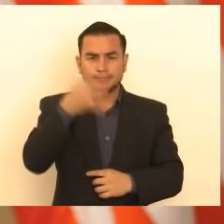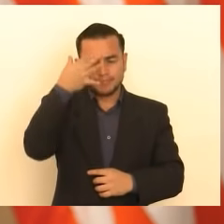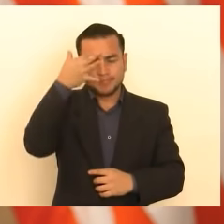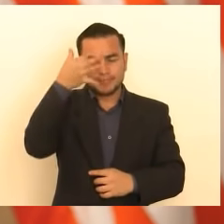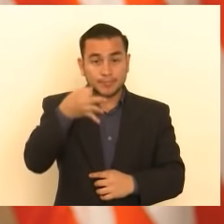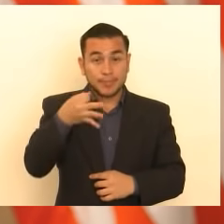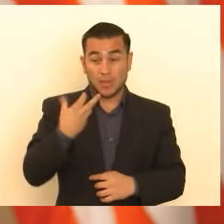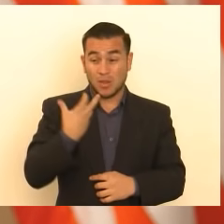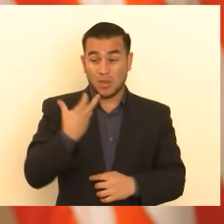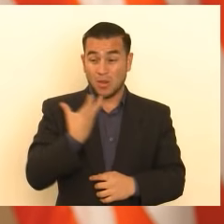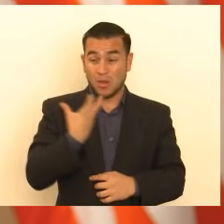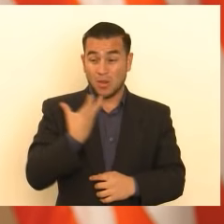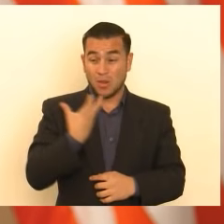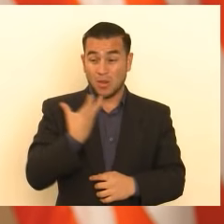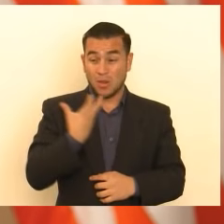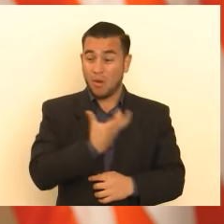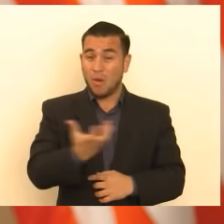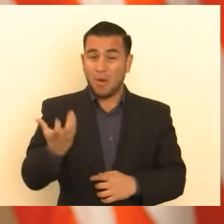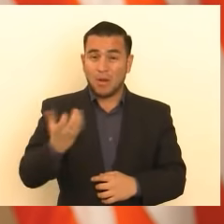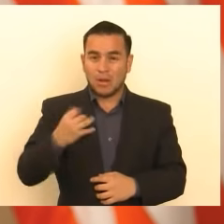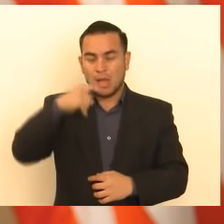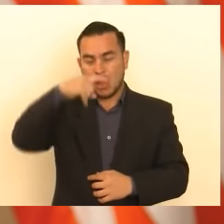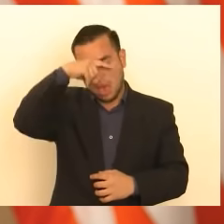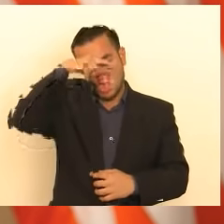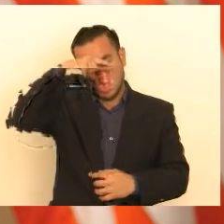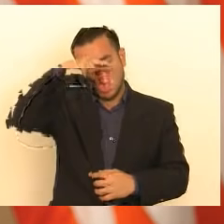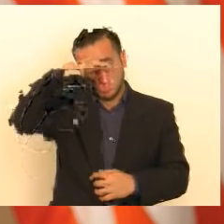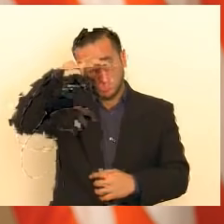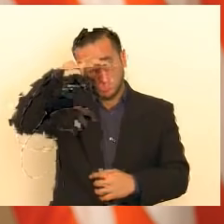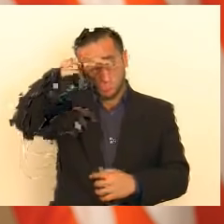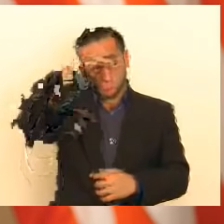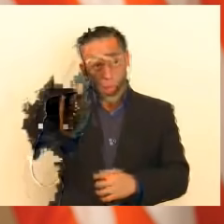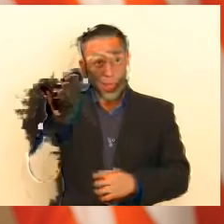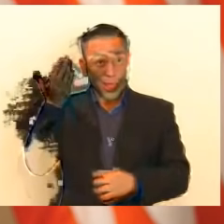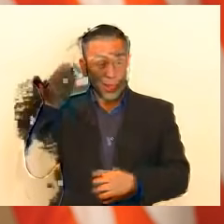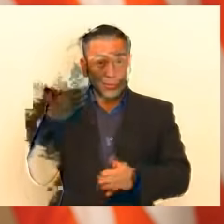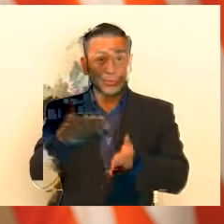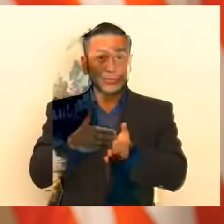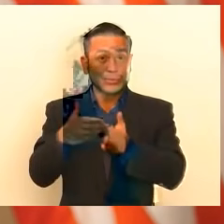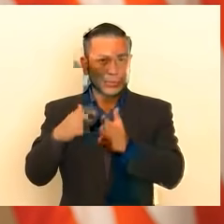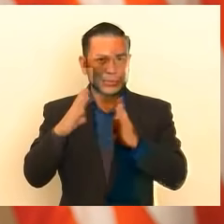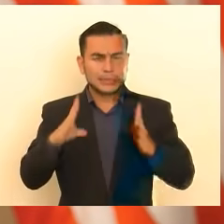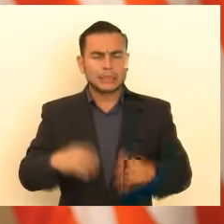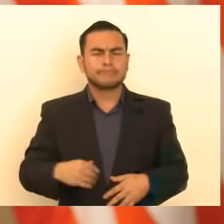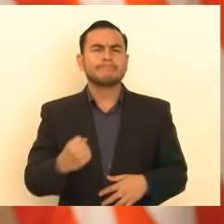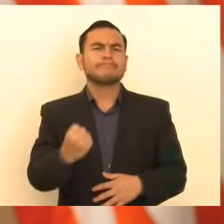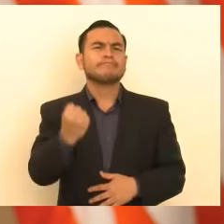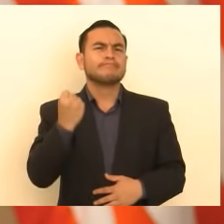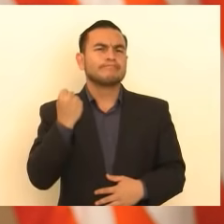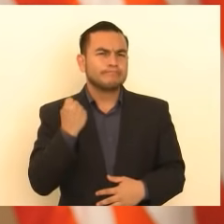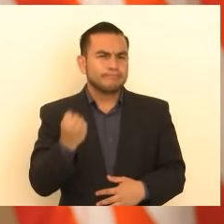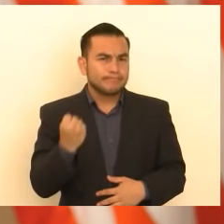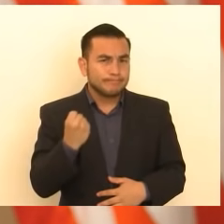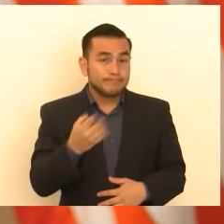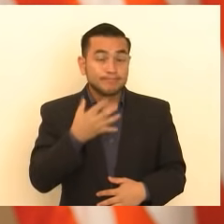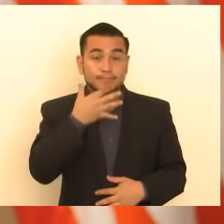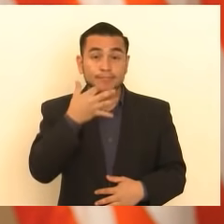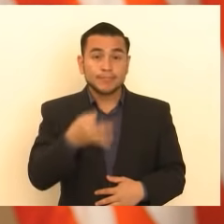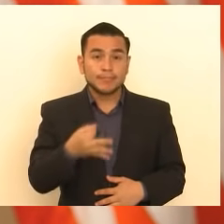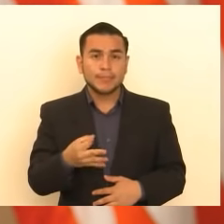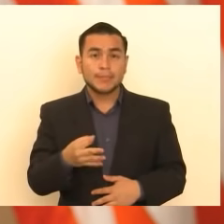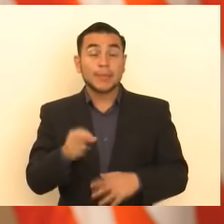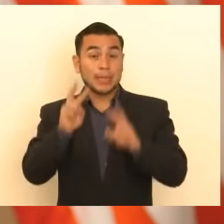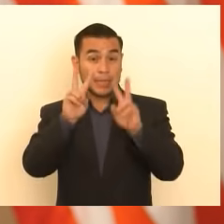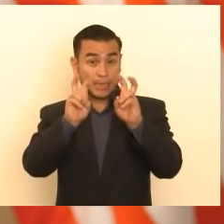frutos que hemos recogido este tiempo, muy valiosos y en algunos momentos, como el caso del